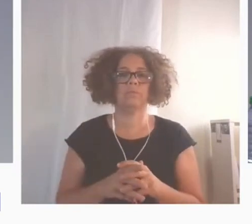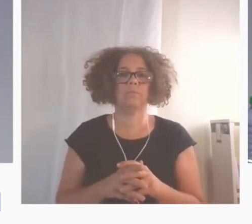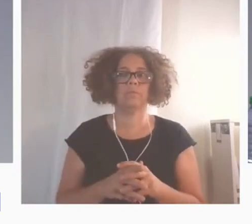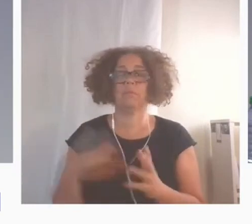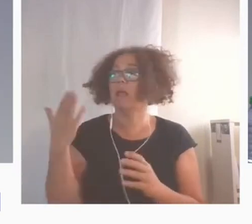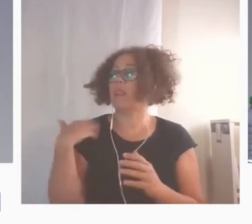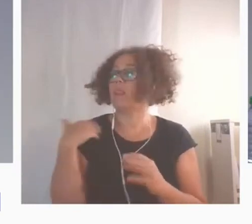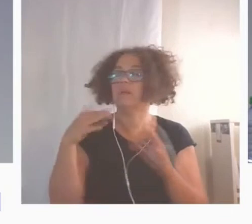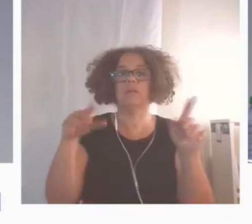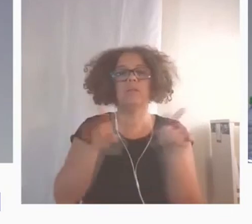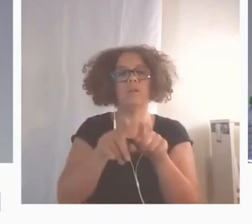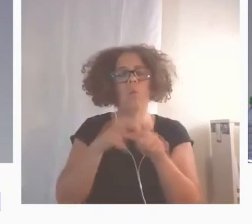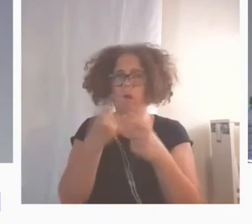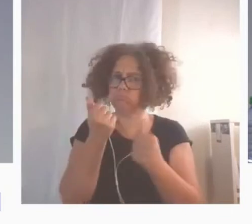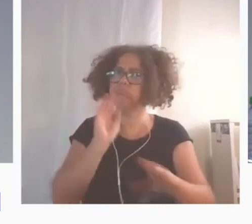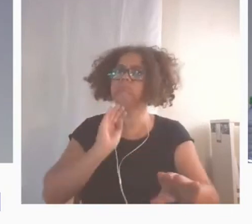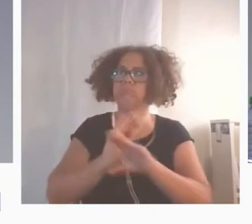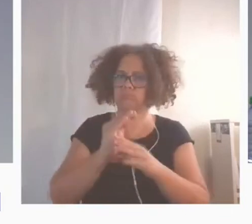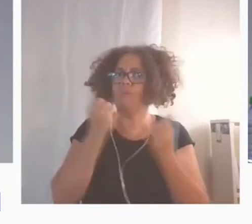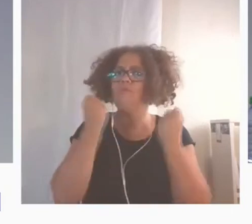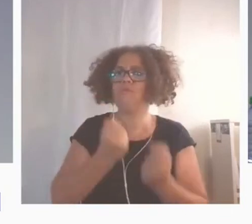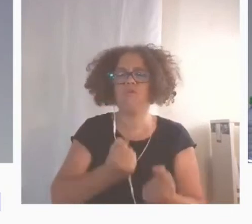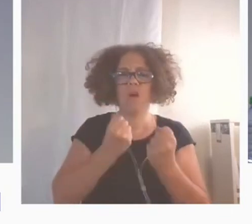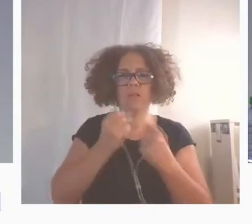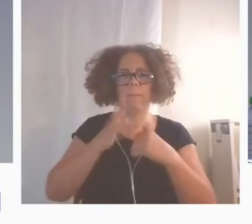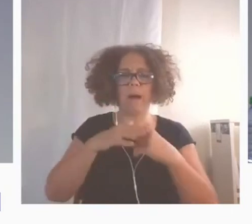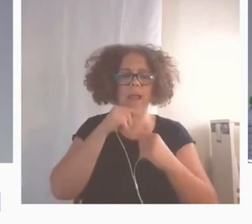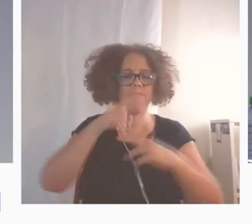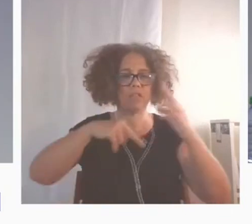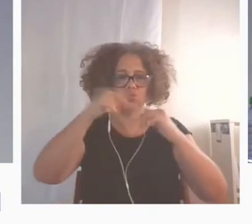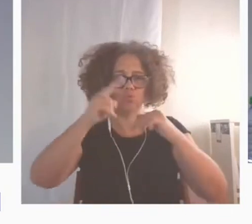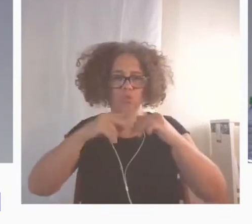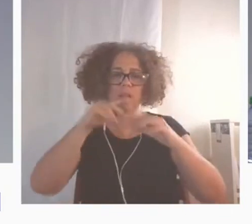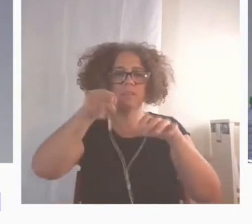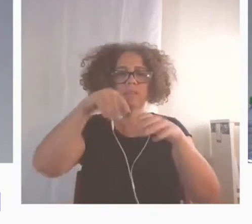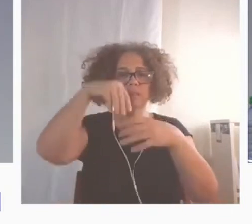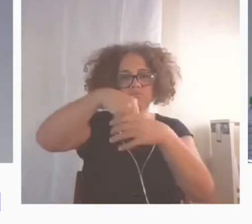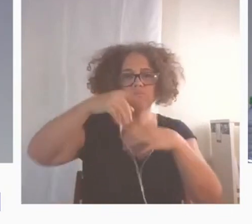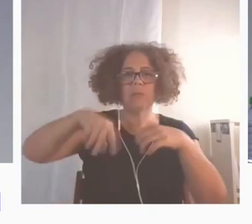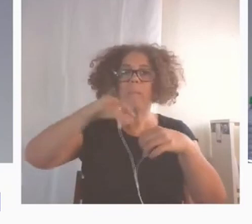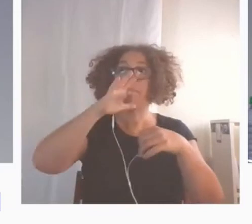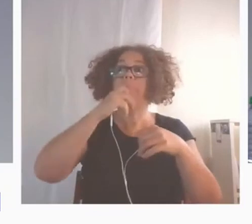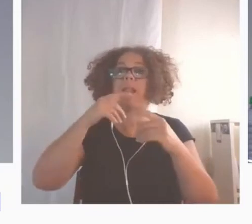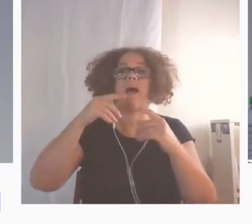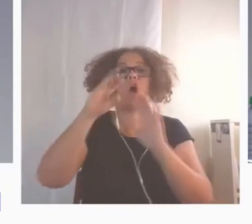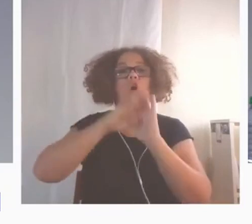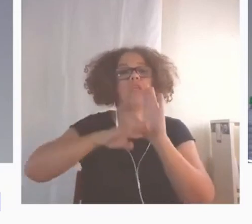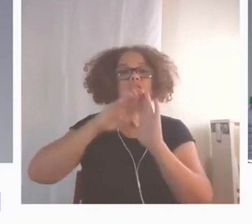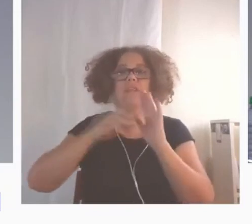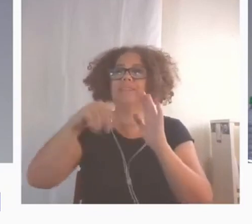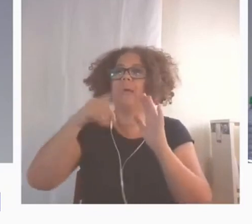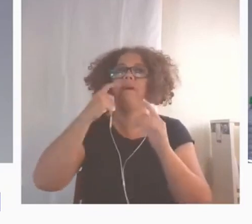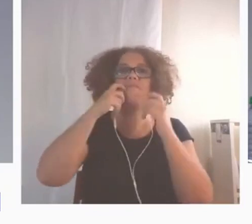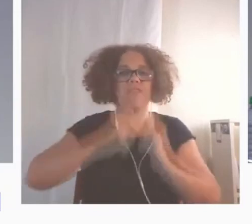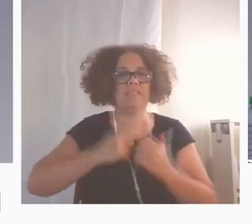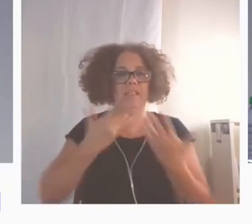un divertimiento muy fuerte en infraestructuras y estamos, claro, en ese momento de invertir, creando las condiciones físicas para pensar en el